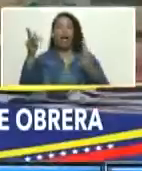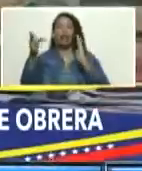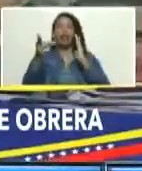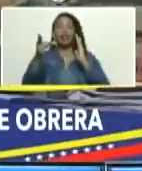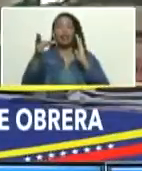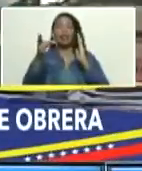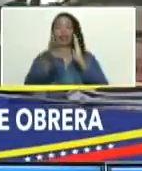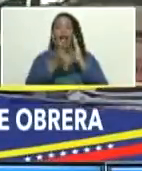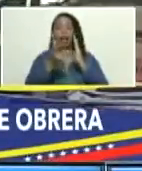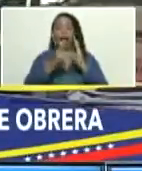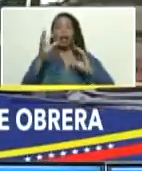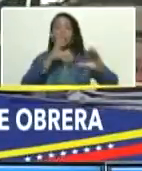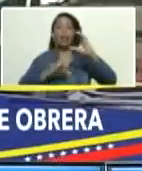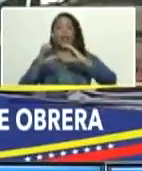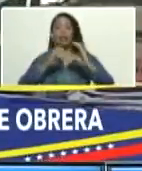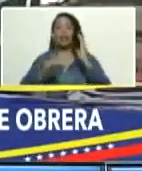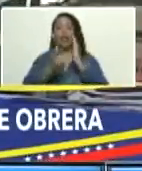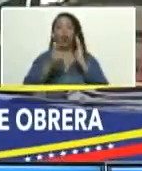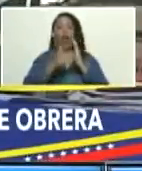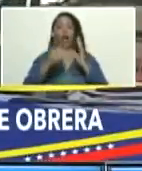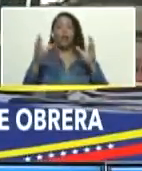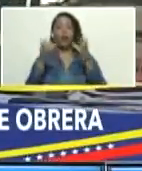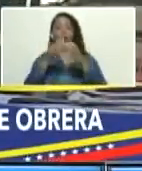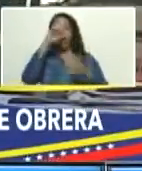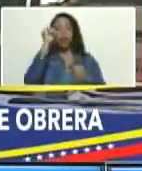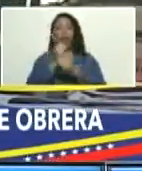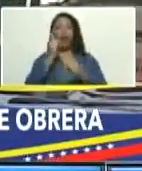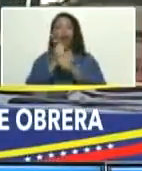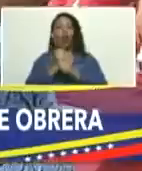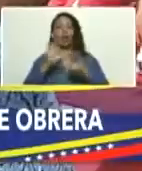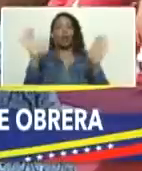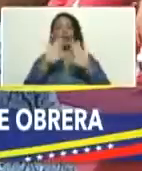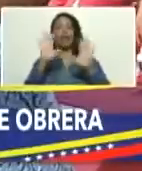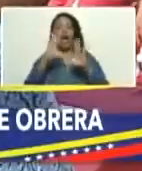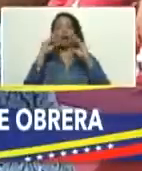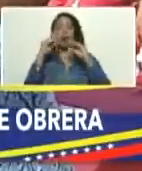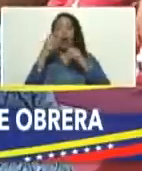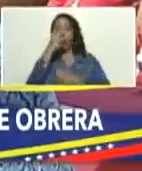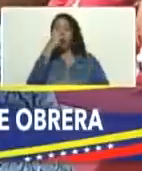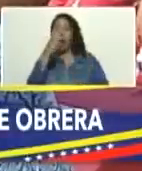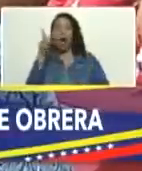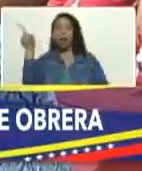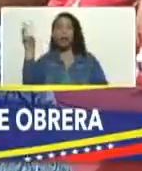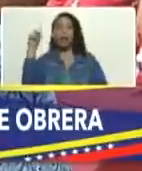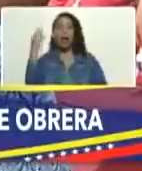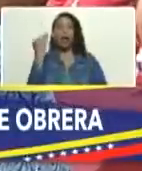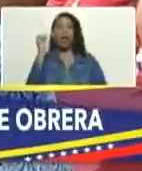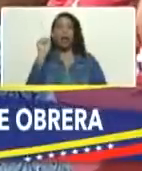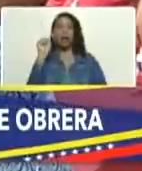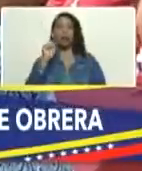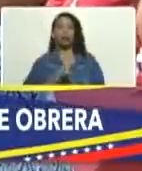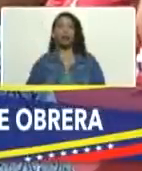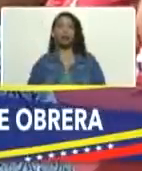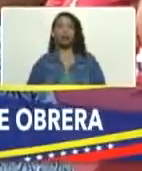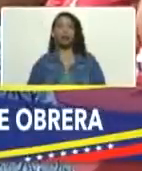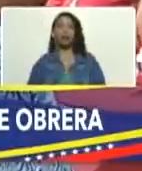ciencia y tecnología de la clase obrera. Ya hablamos de eso cuando visité a Ana María Campo.